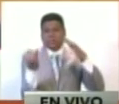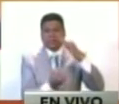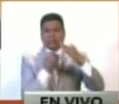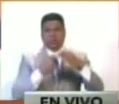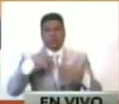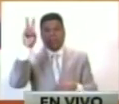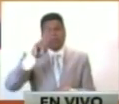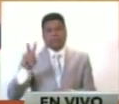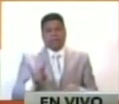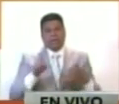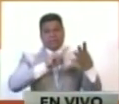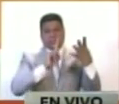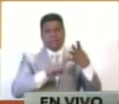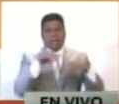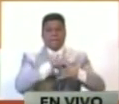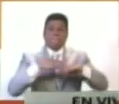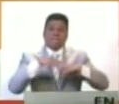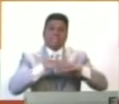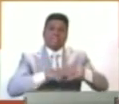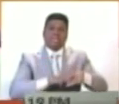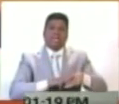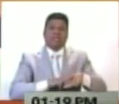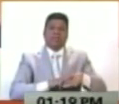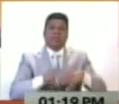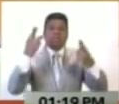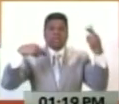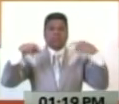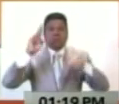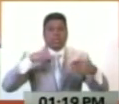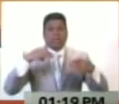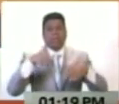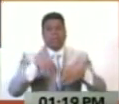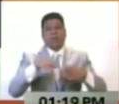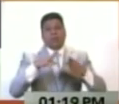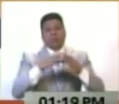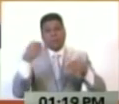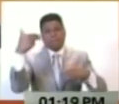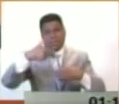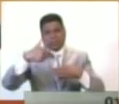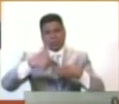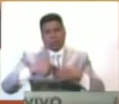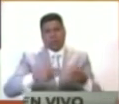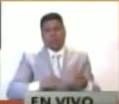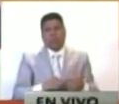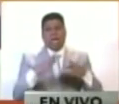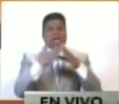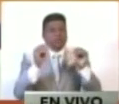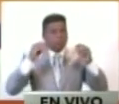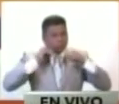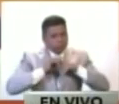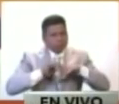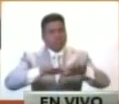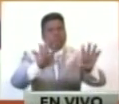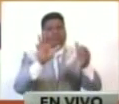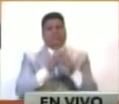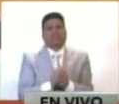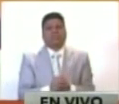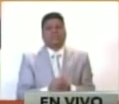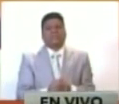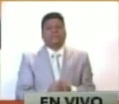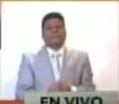Ministerio de Turismo, del Ministerio de Petróleo, de la Cancillería, a todos quienes nos desplegamos, al Ministerio de Interior